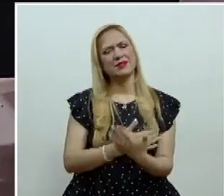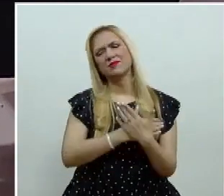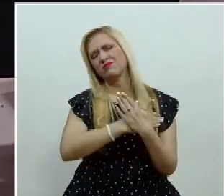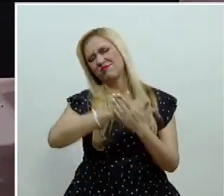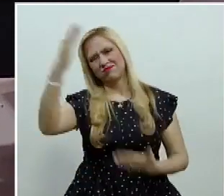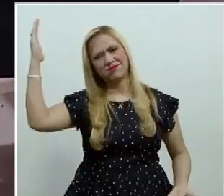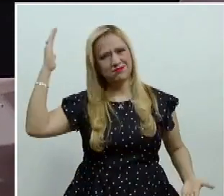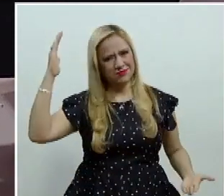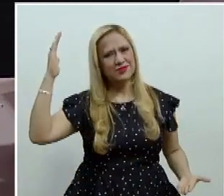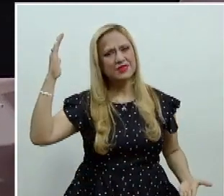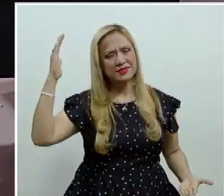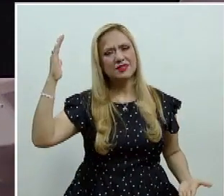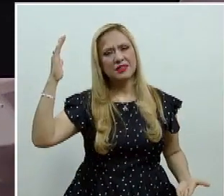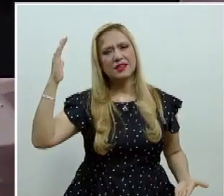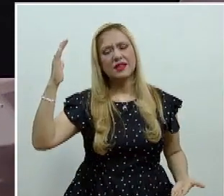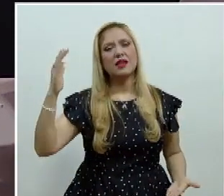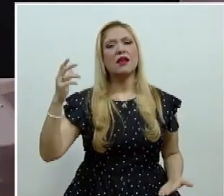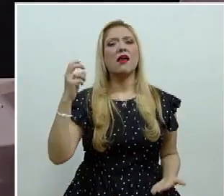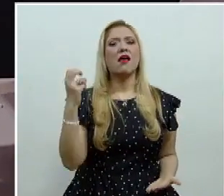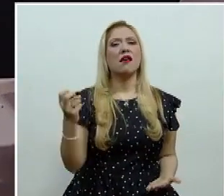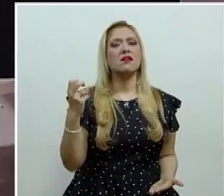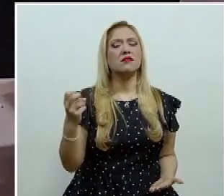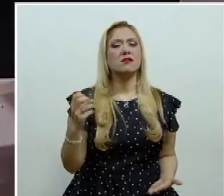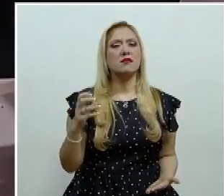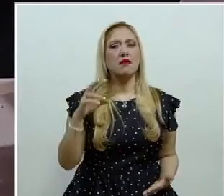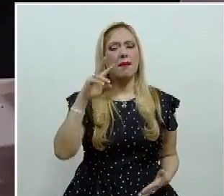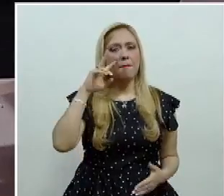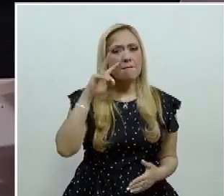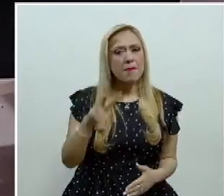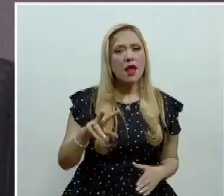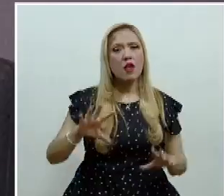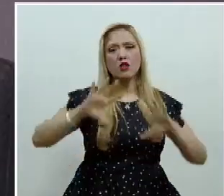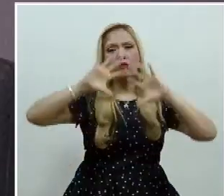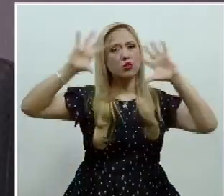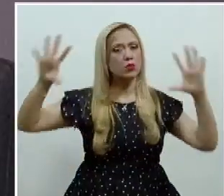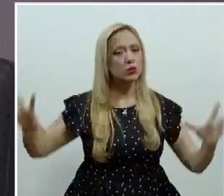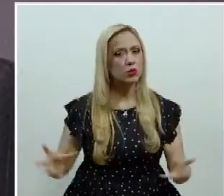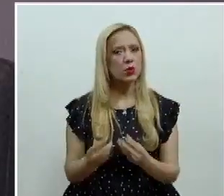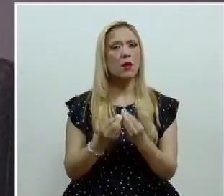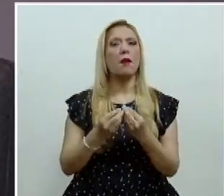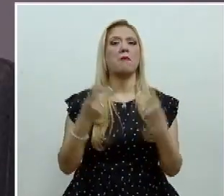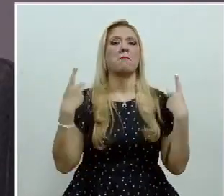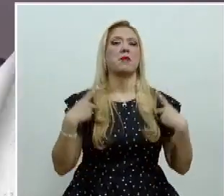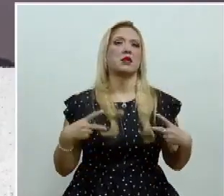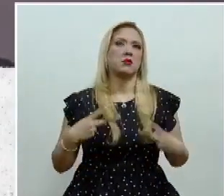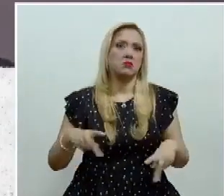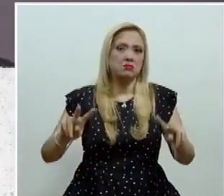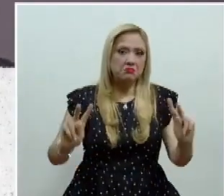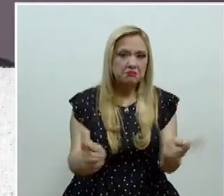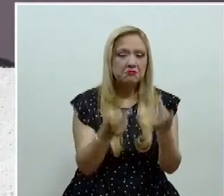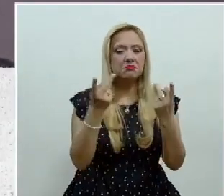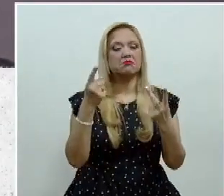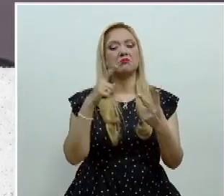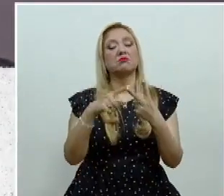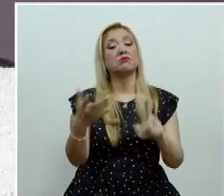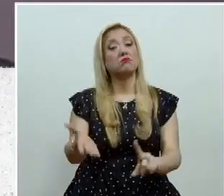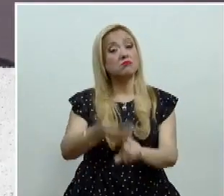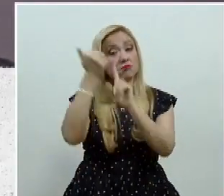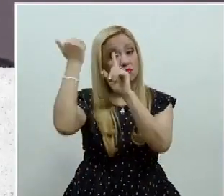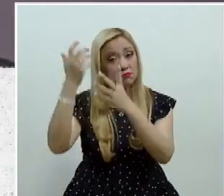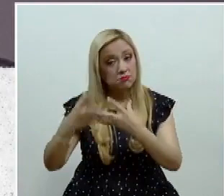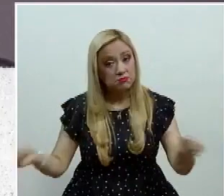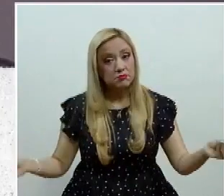feminicida, que digamos que ahí podemos englobar una trata de personas, una desaparición forzada y